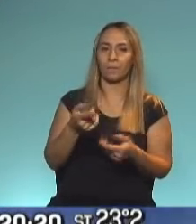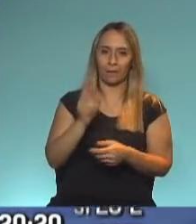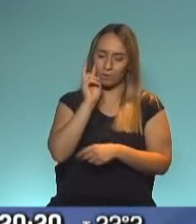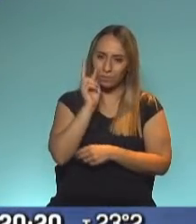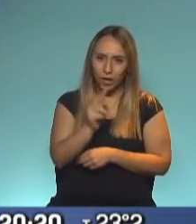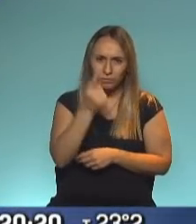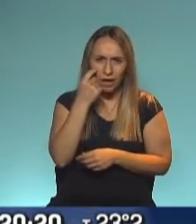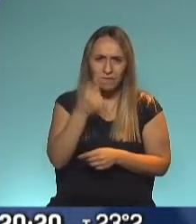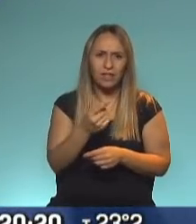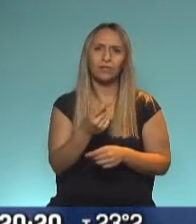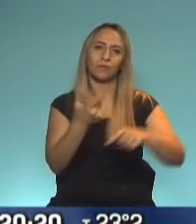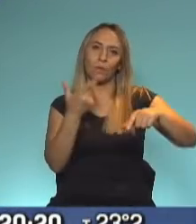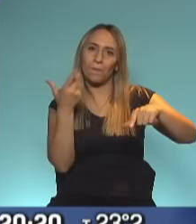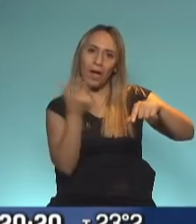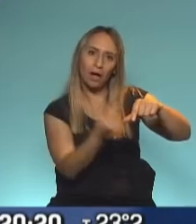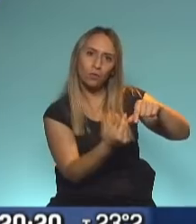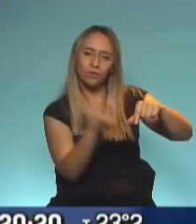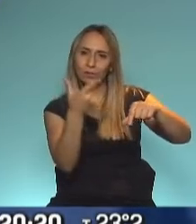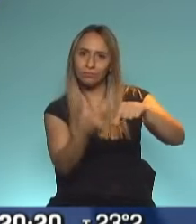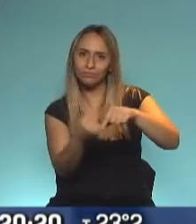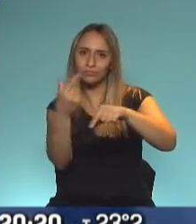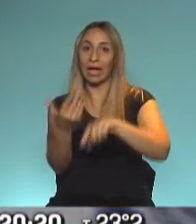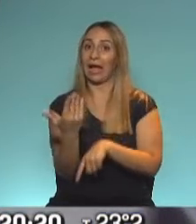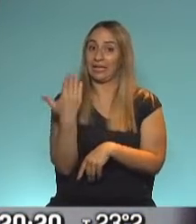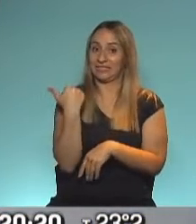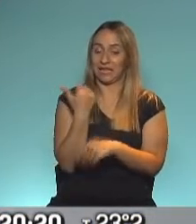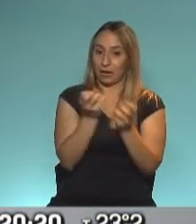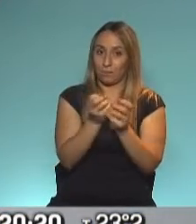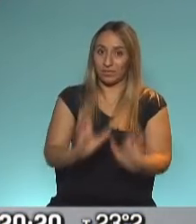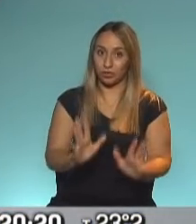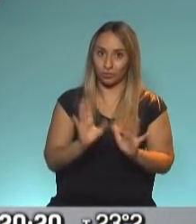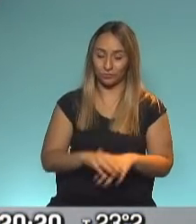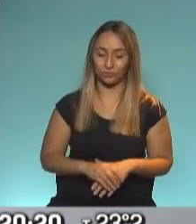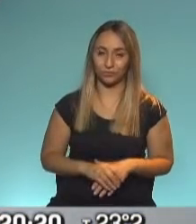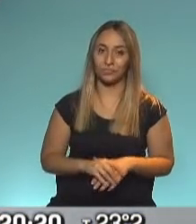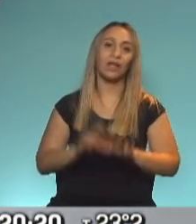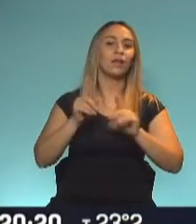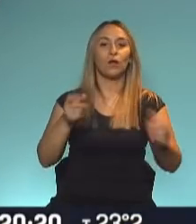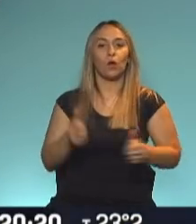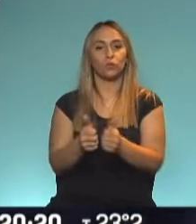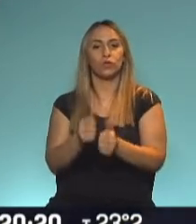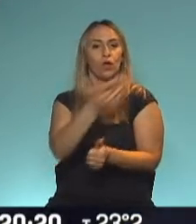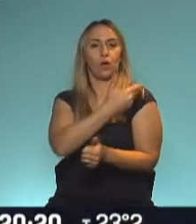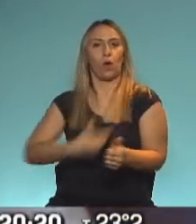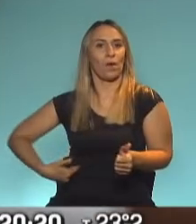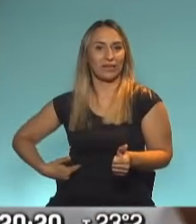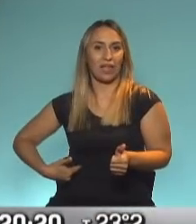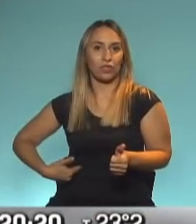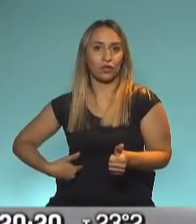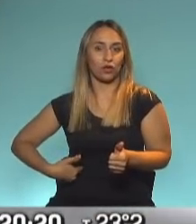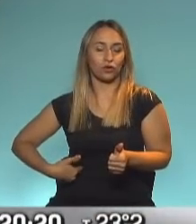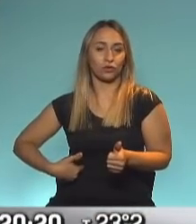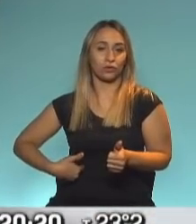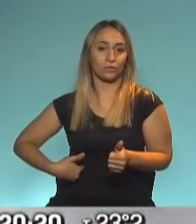aplicando la vacuna Sputnik, la que comenzó ayer. Estaba acompañado, además del gobernador bonaerense, por